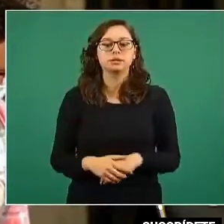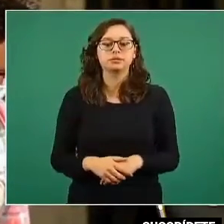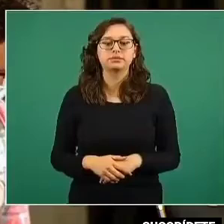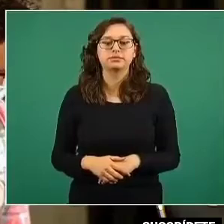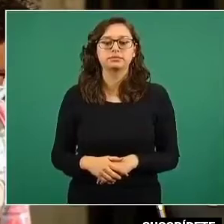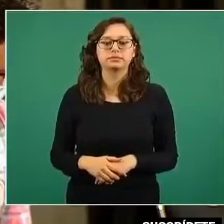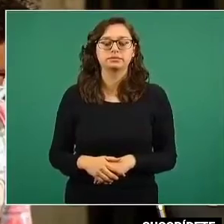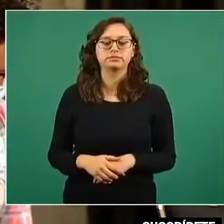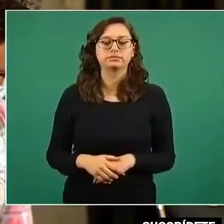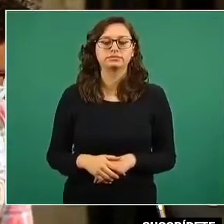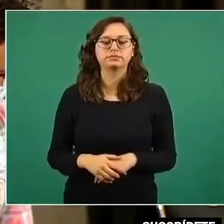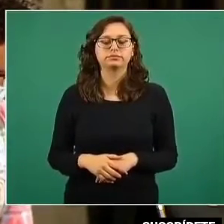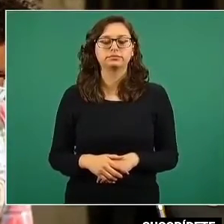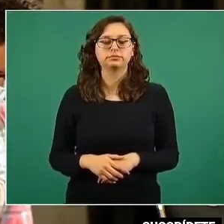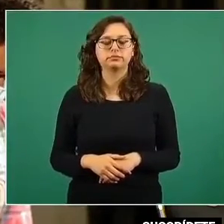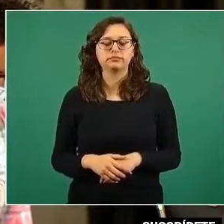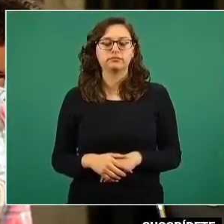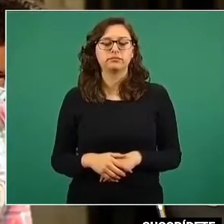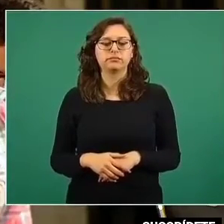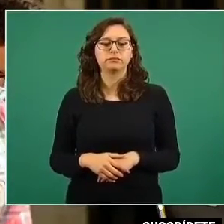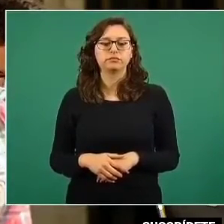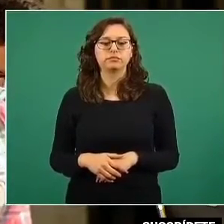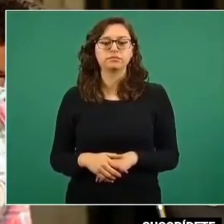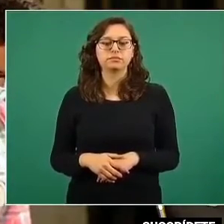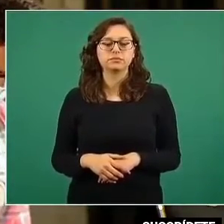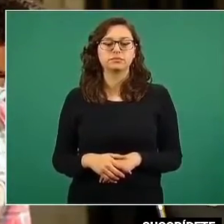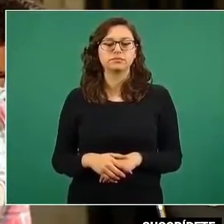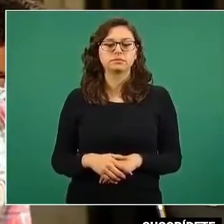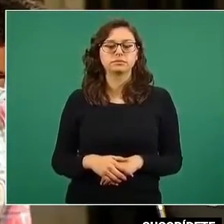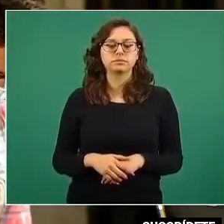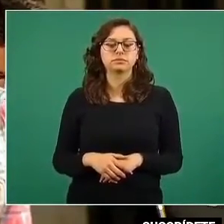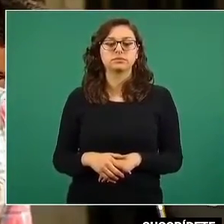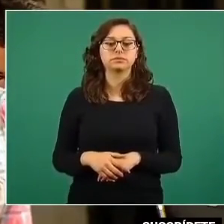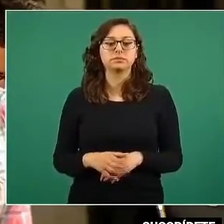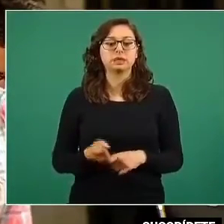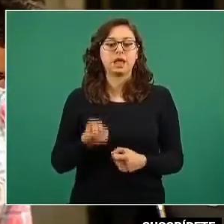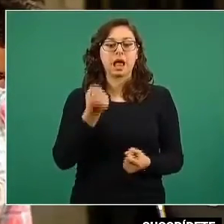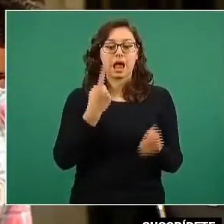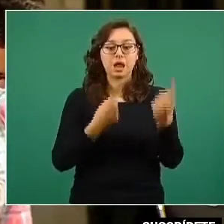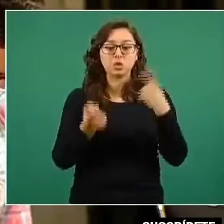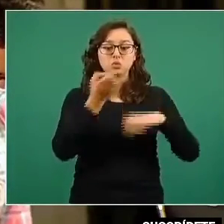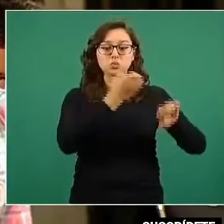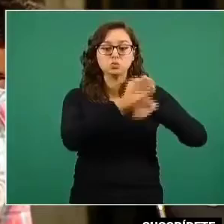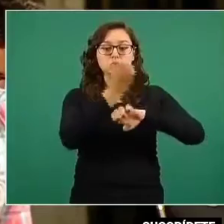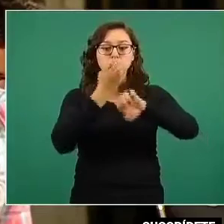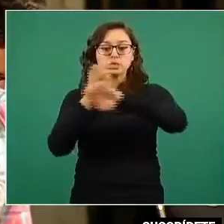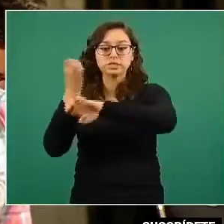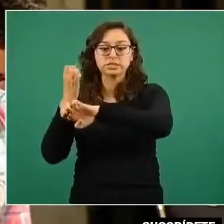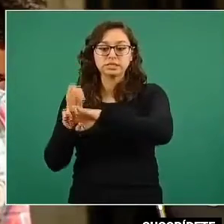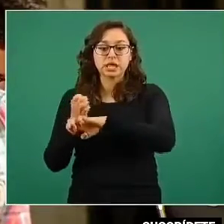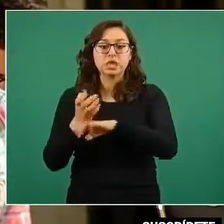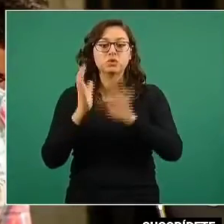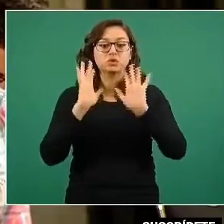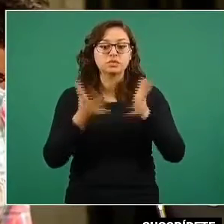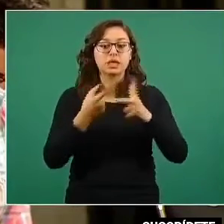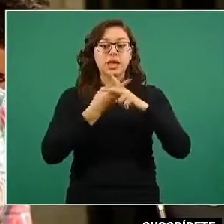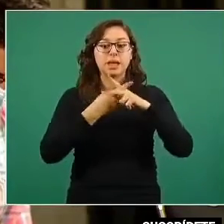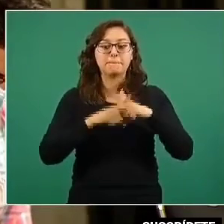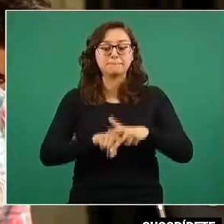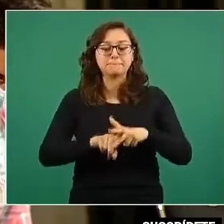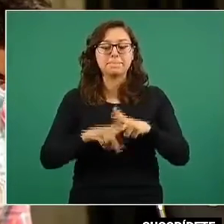venir precisamente a estados que han implementado medidas sanitarias precisamente para evitar la propagación de